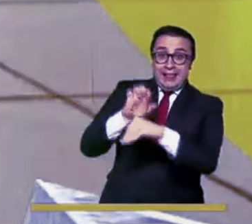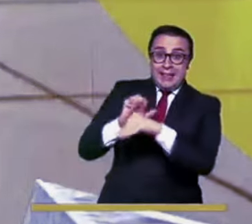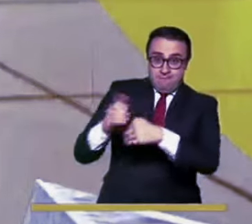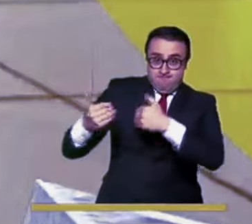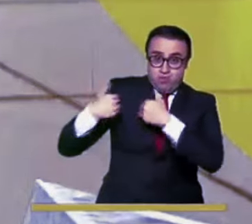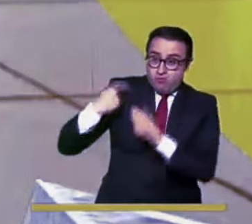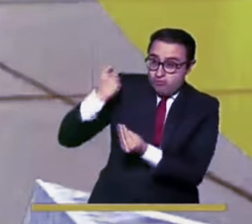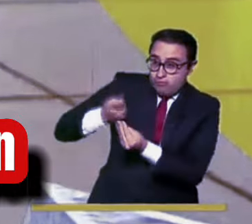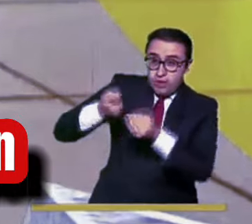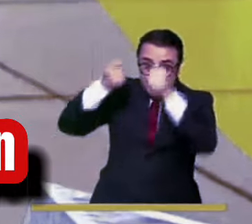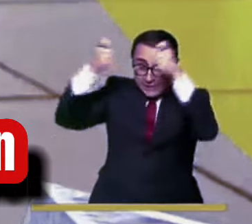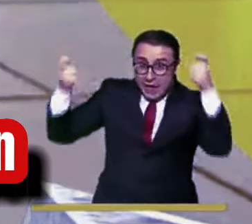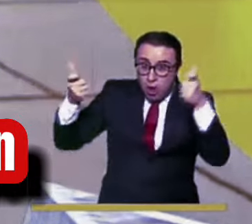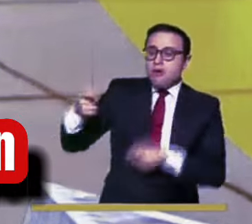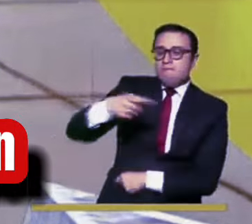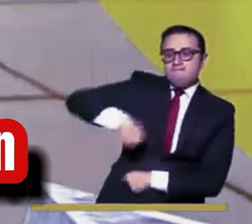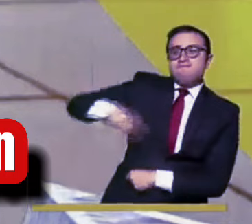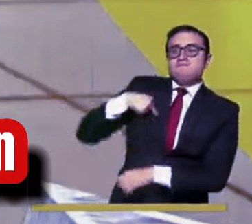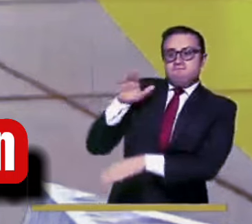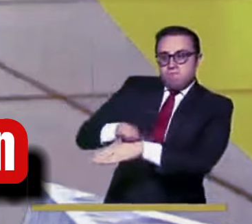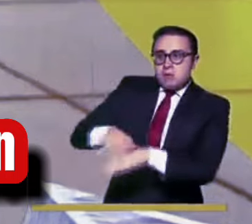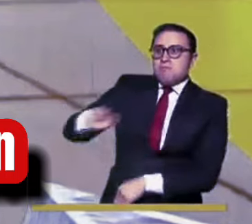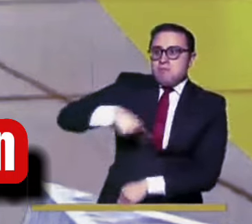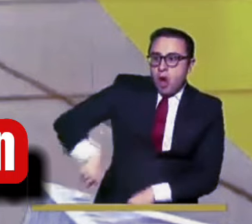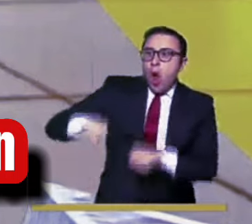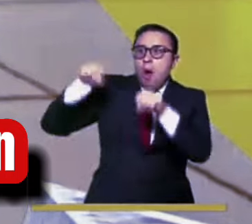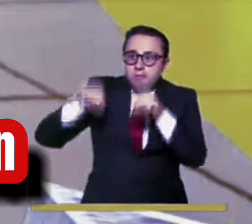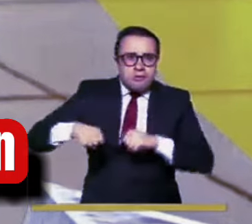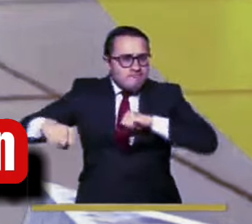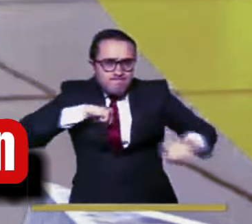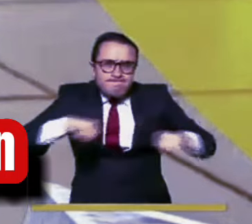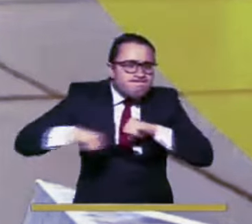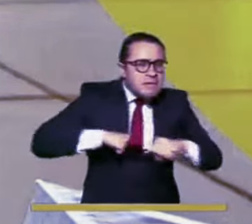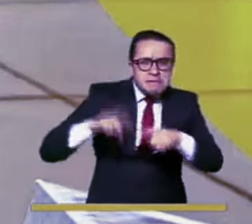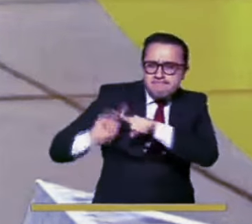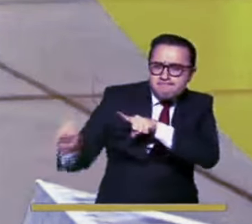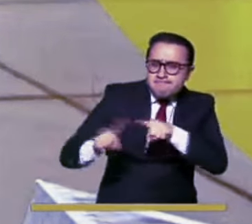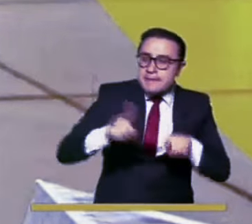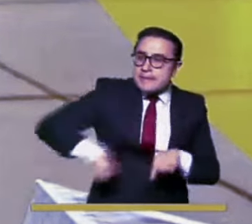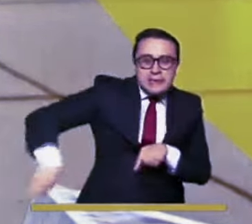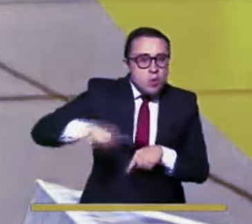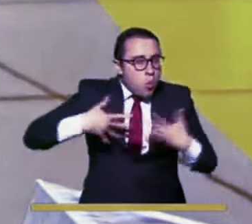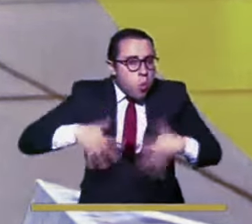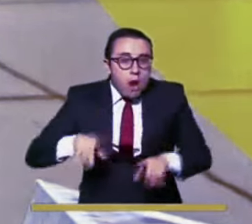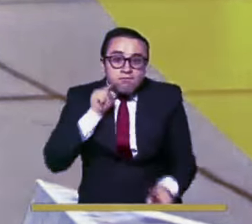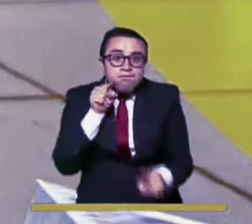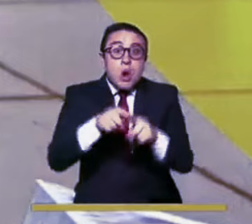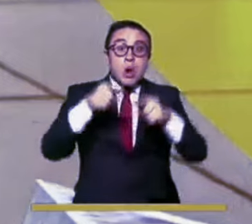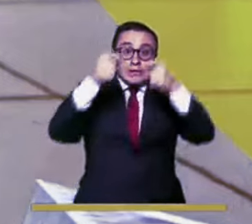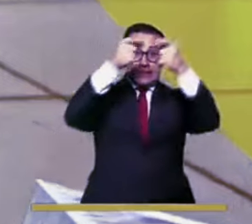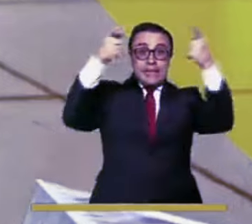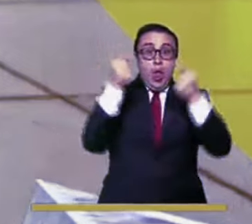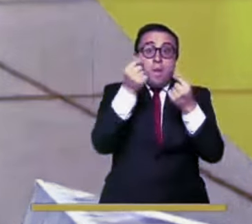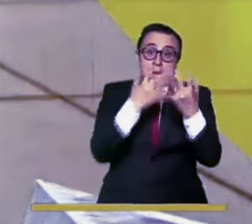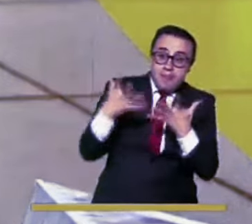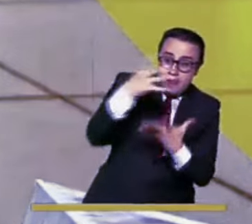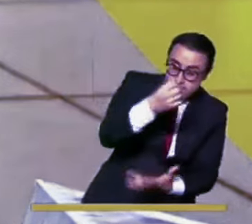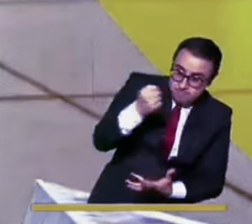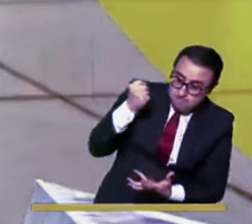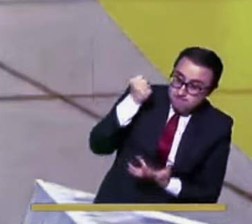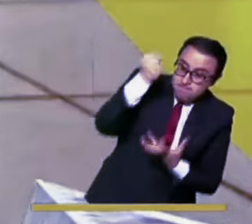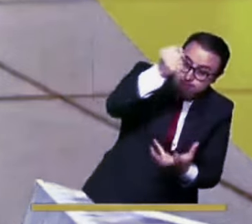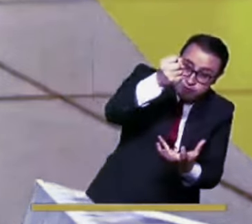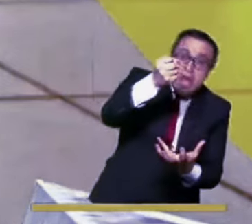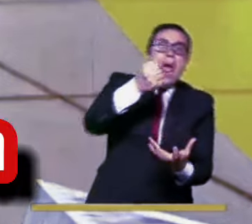le solicito que adelante las actuaciones que sean necesarias para defender los recursos del presupuesto general